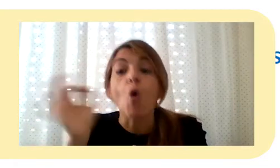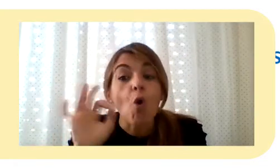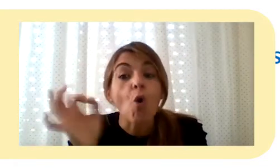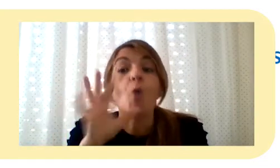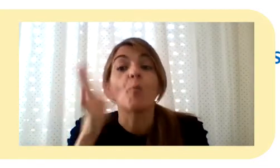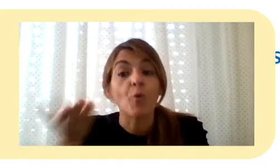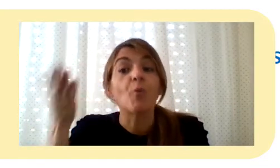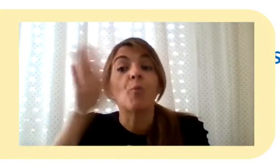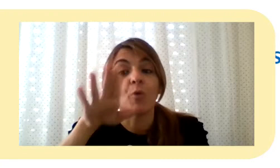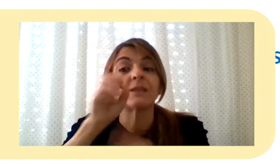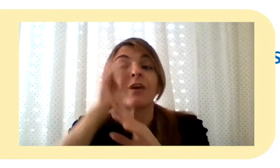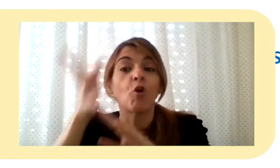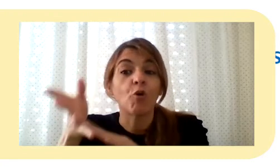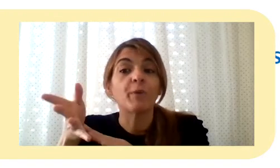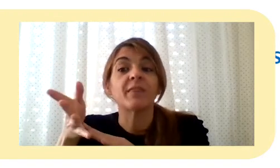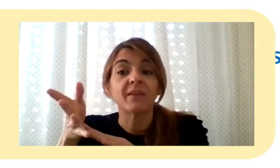COVID,